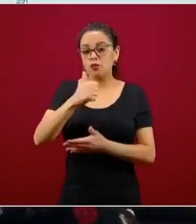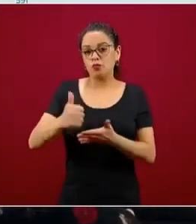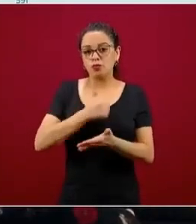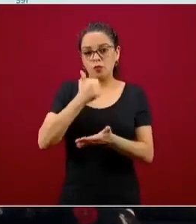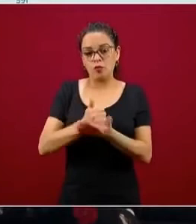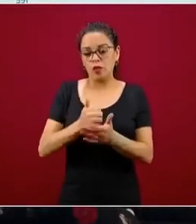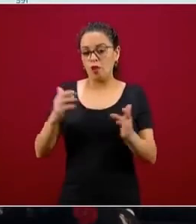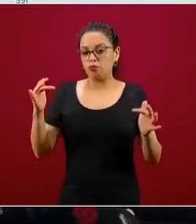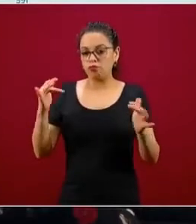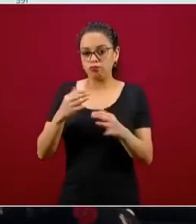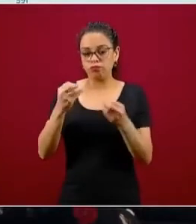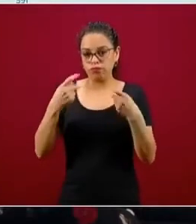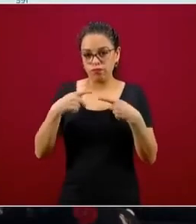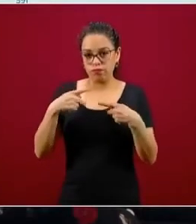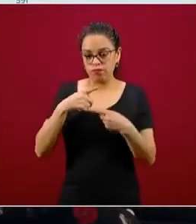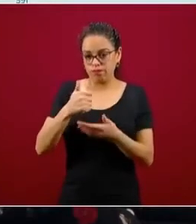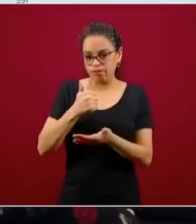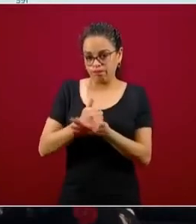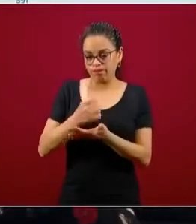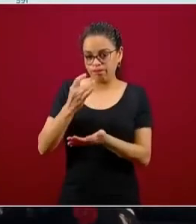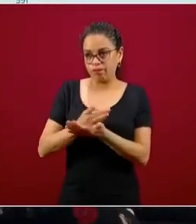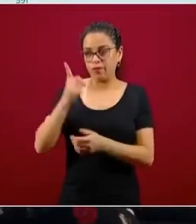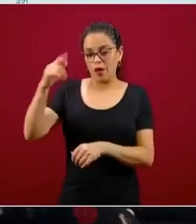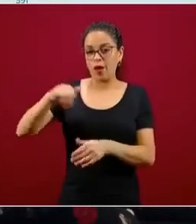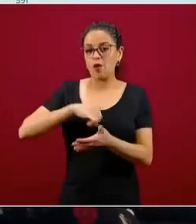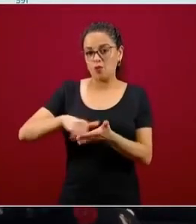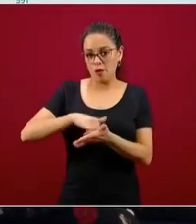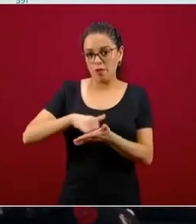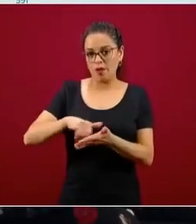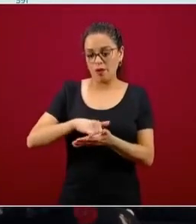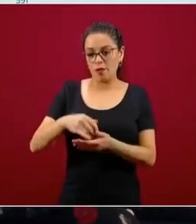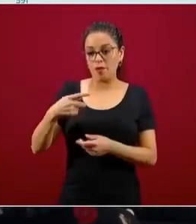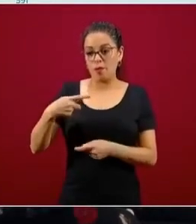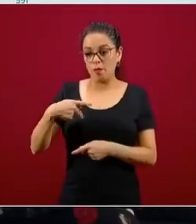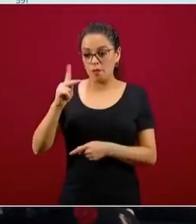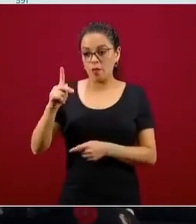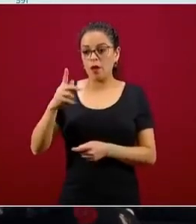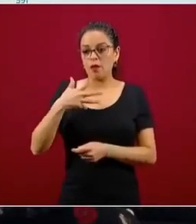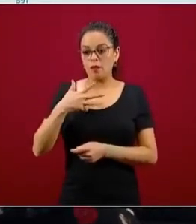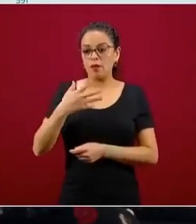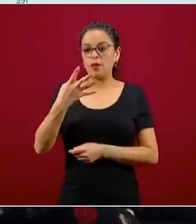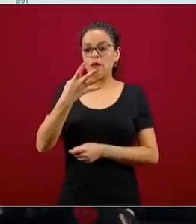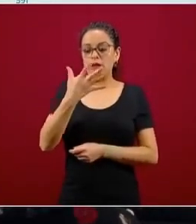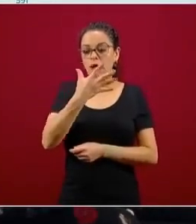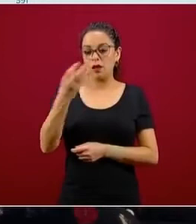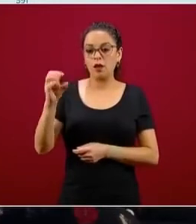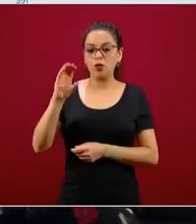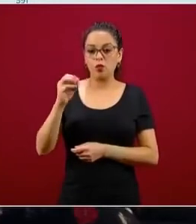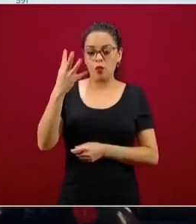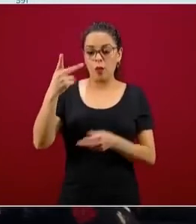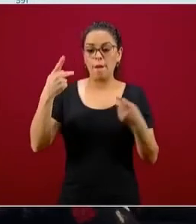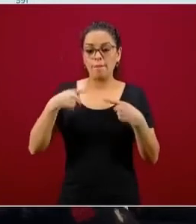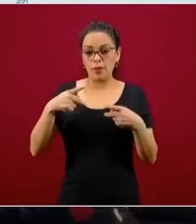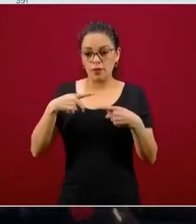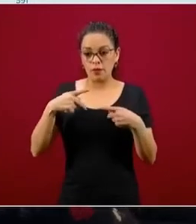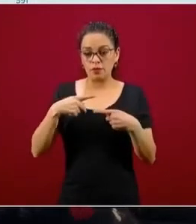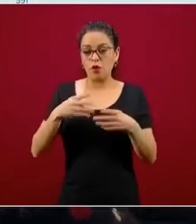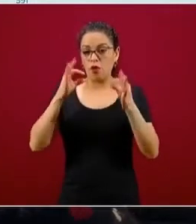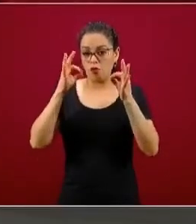York. Pero hay 594 personas y de origen